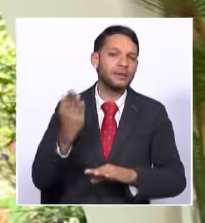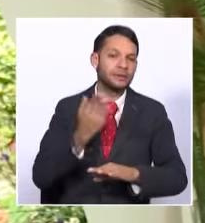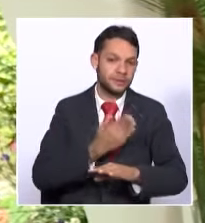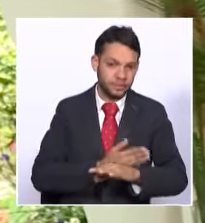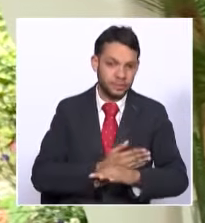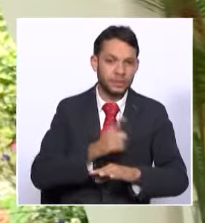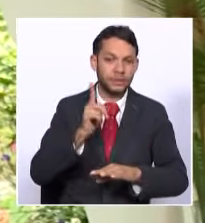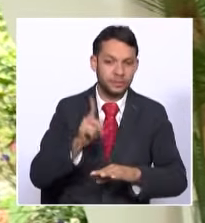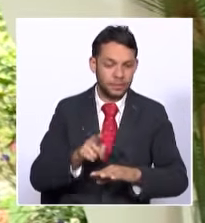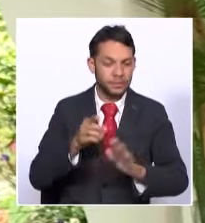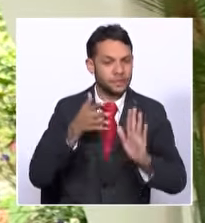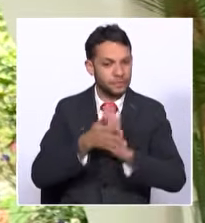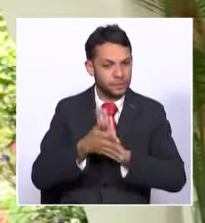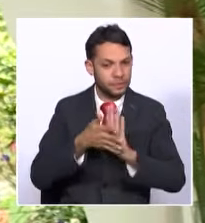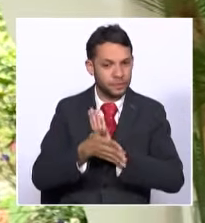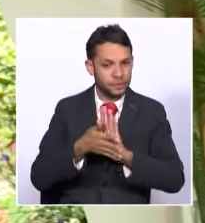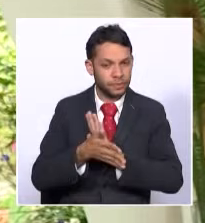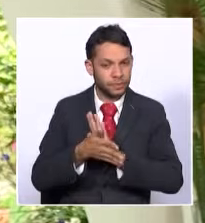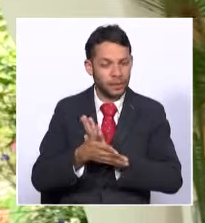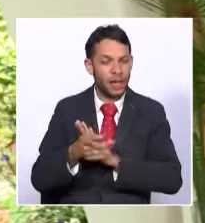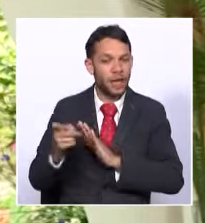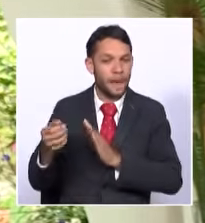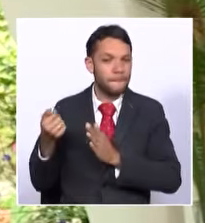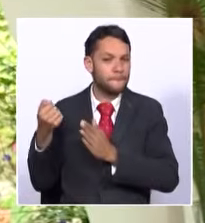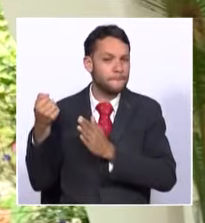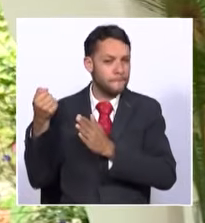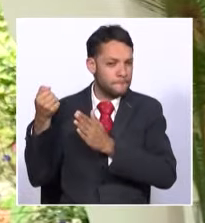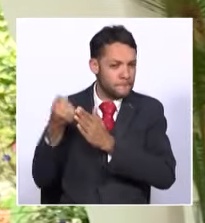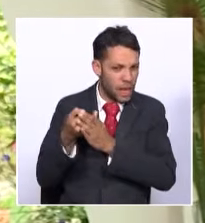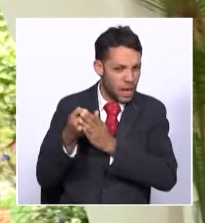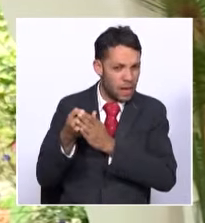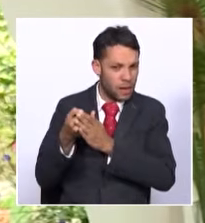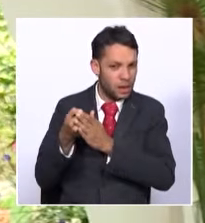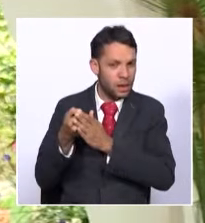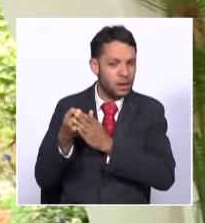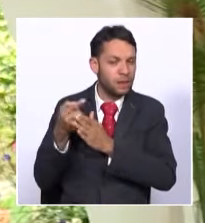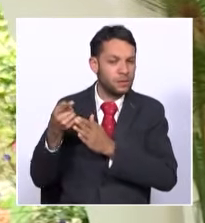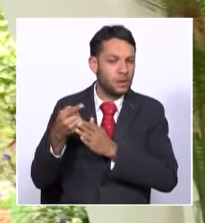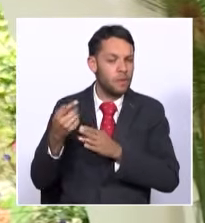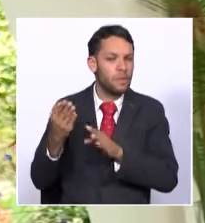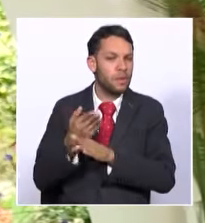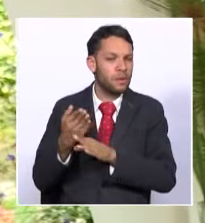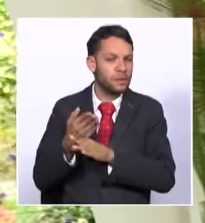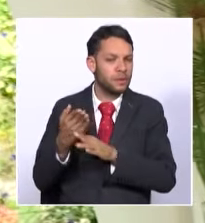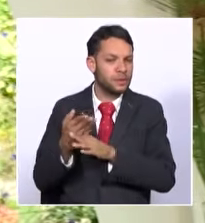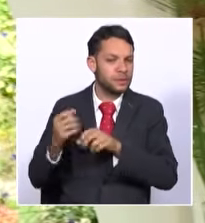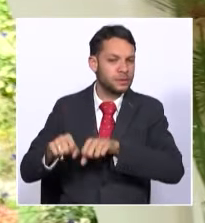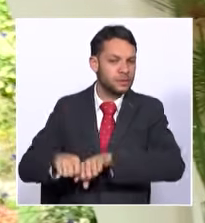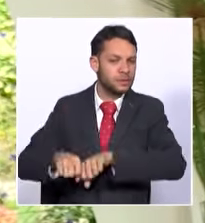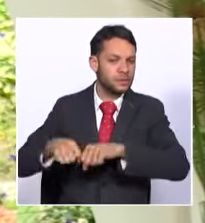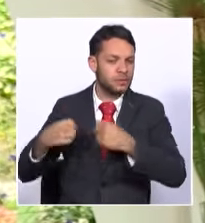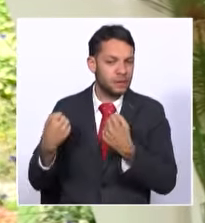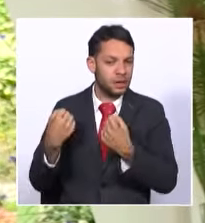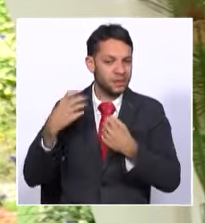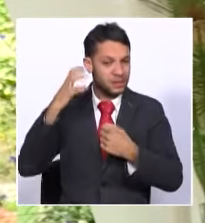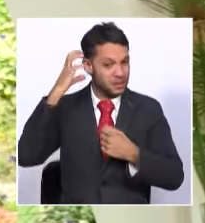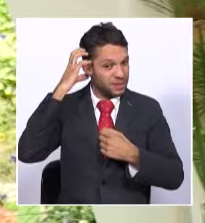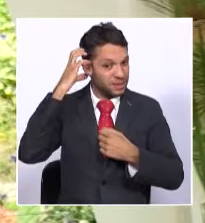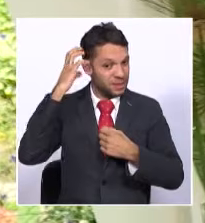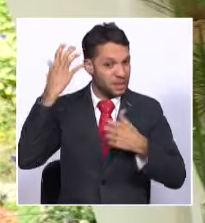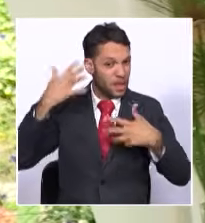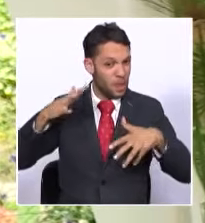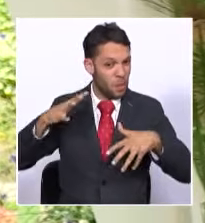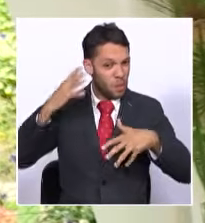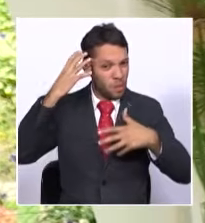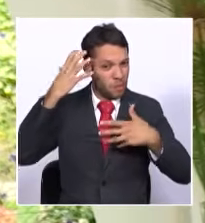hemos nombrado que él tuvo un accidente y por lo tanto quedó con un daño a nivel del sistema nervioso central, de su cerebro,